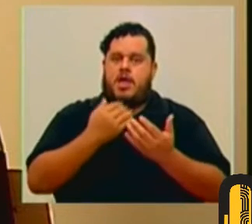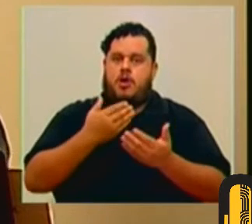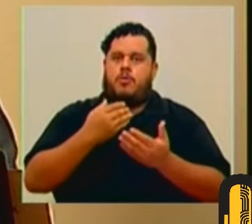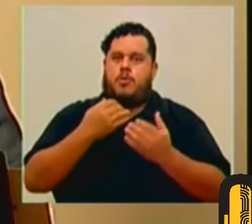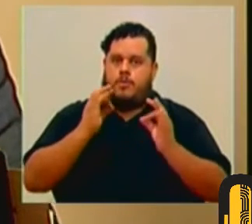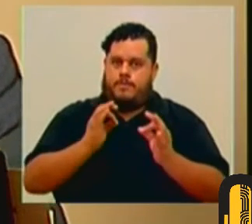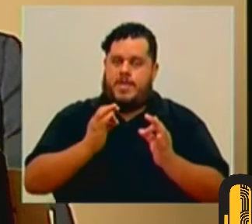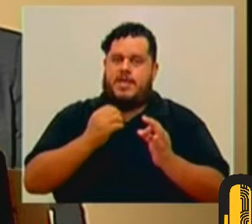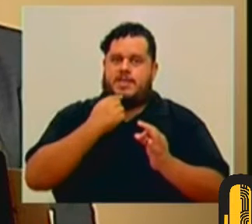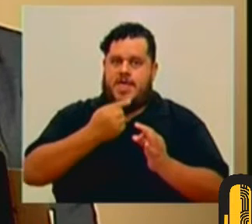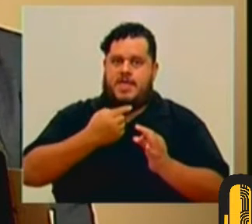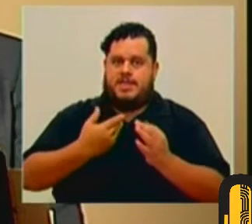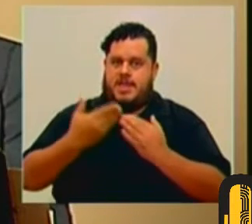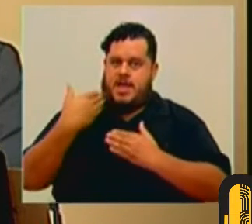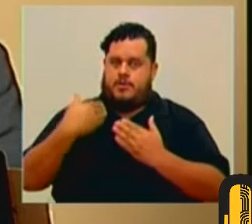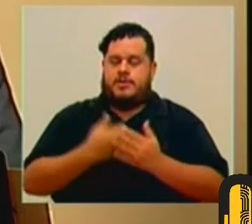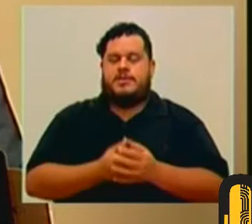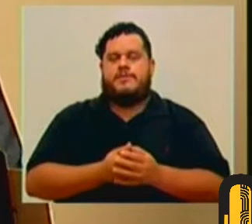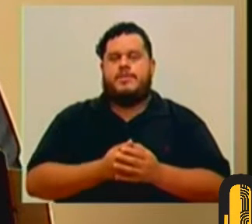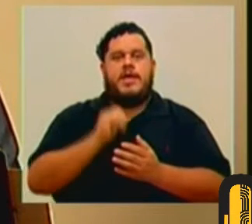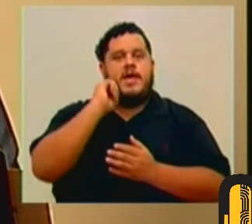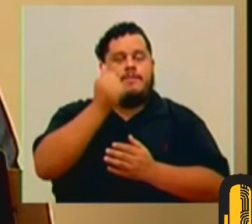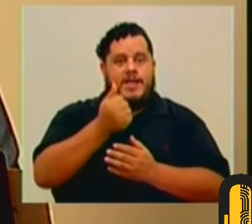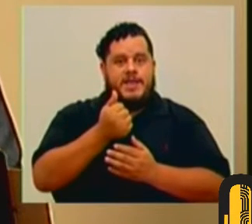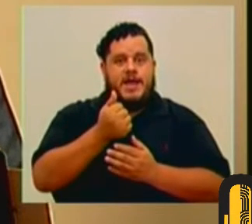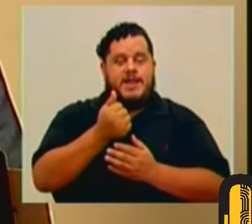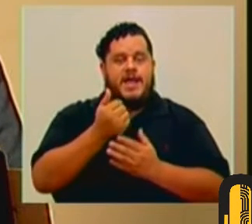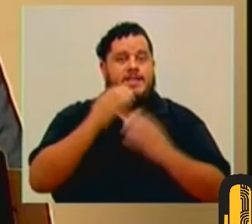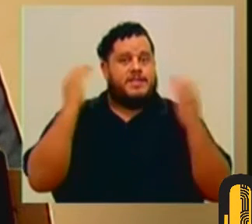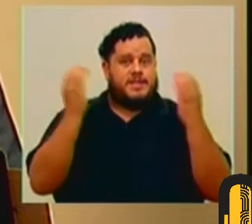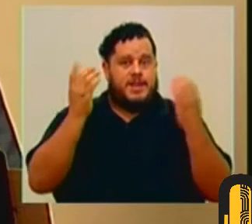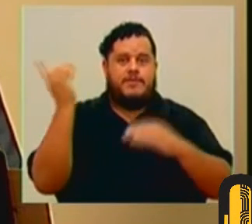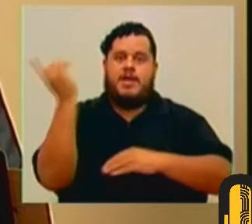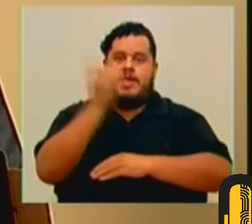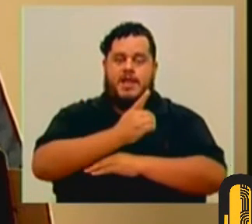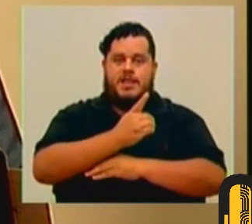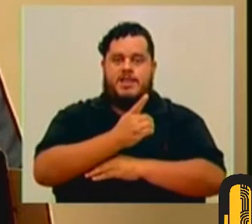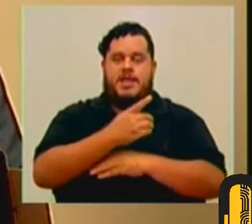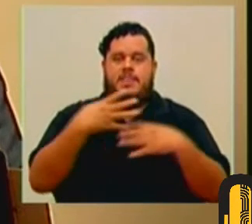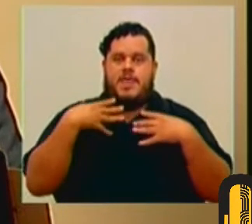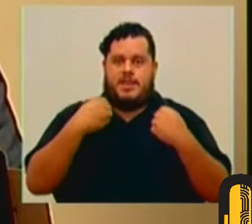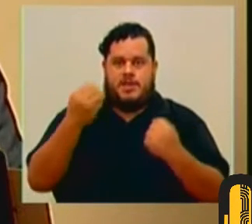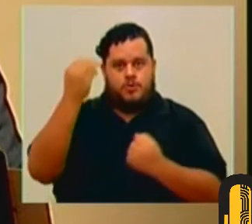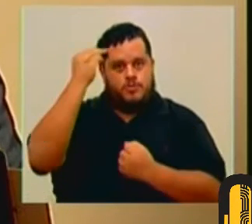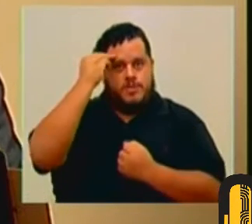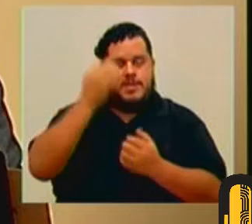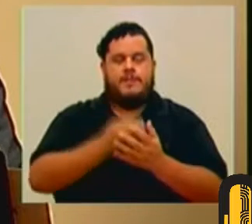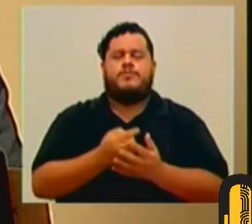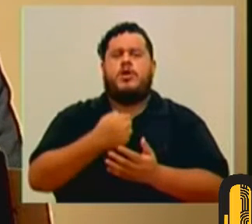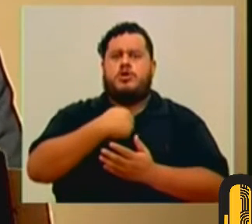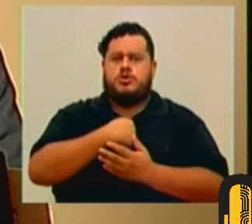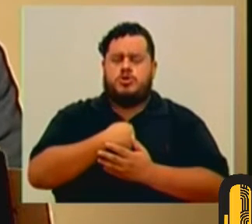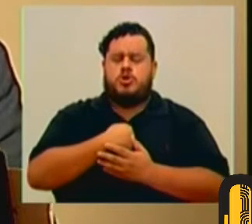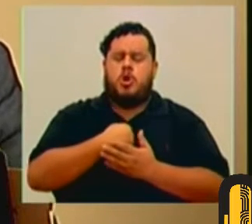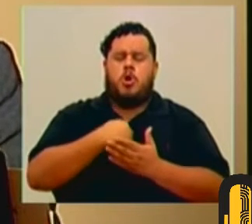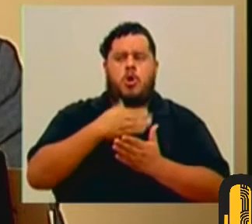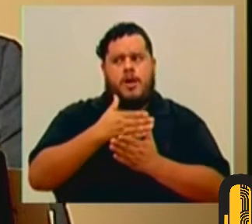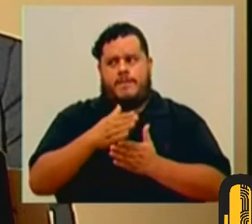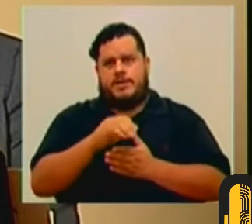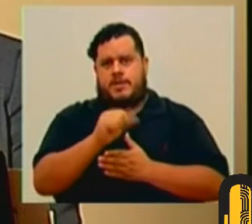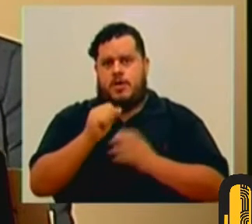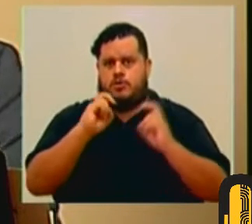ahorita, mañana se conmemora el Día Mundial de la Salud Mental. Yo, aparte de otros temas, en